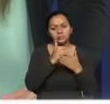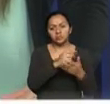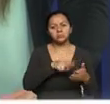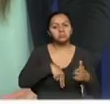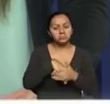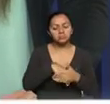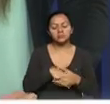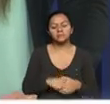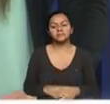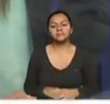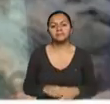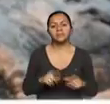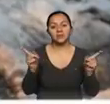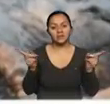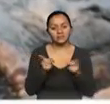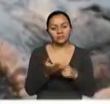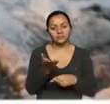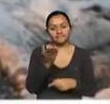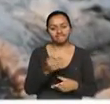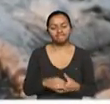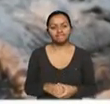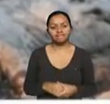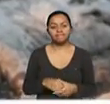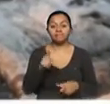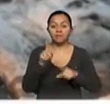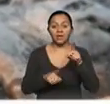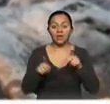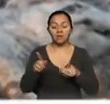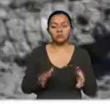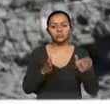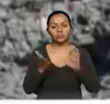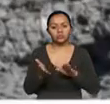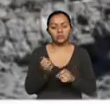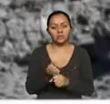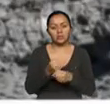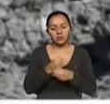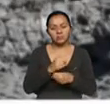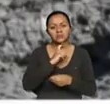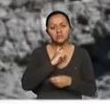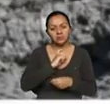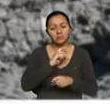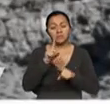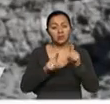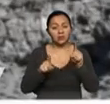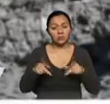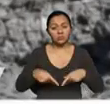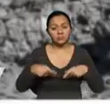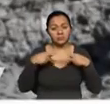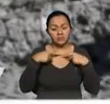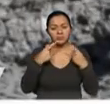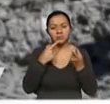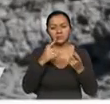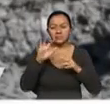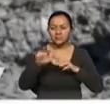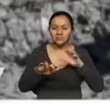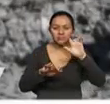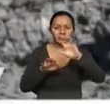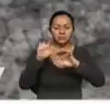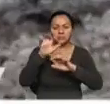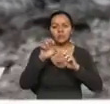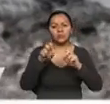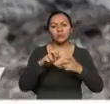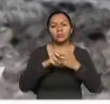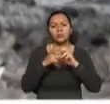en el siguiente resumen. Algunos murieron de hambre y sed. Otros que aún están vivos se hunden en el barro para evitar